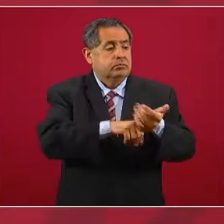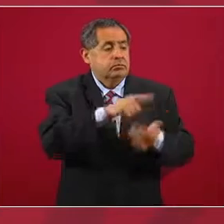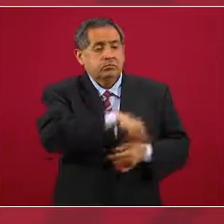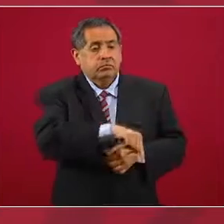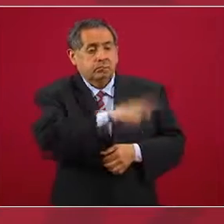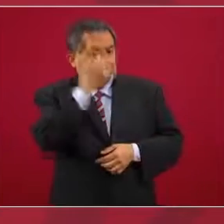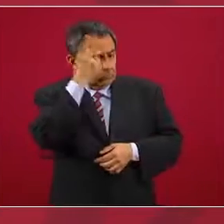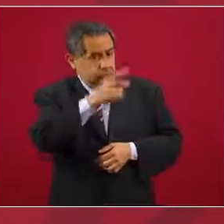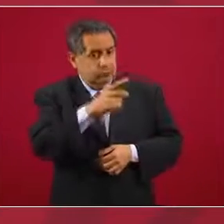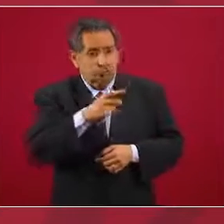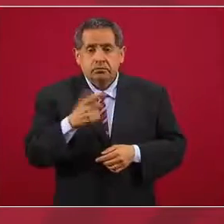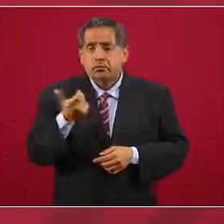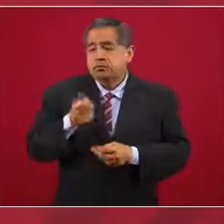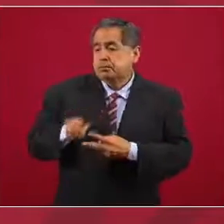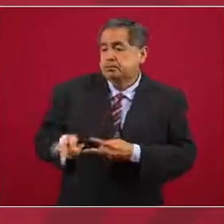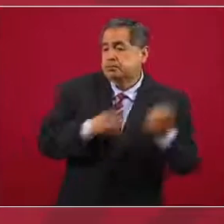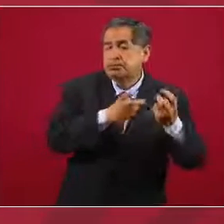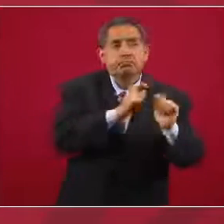y